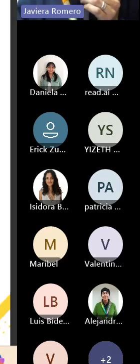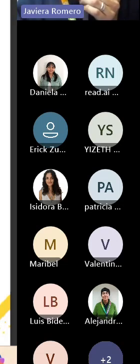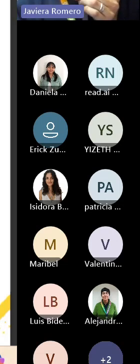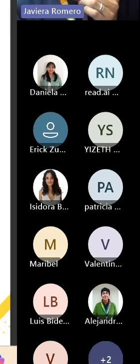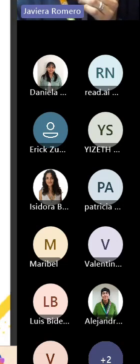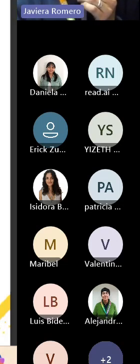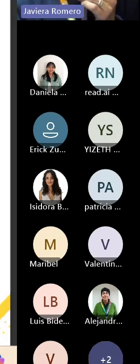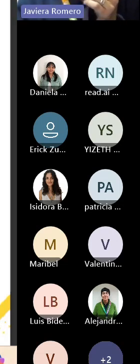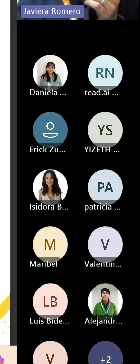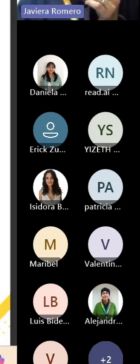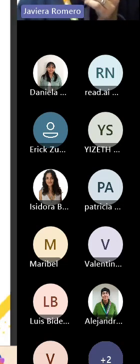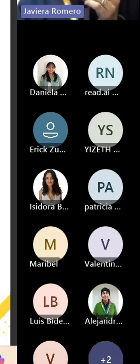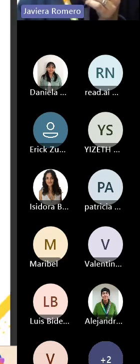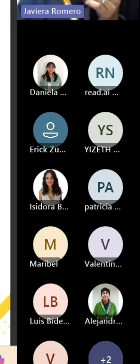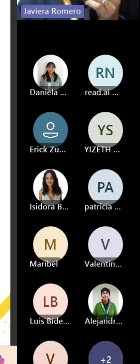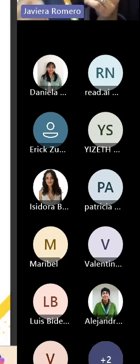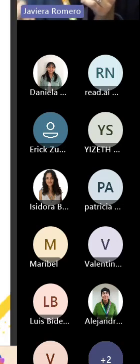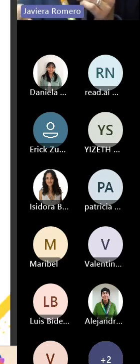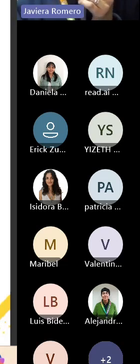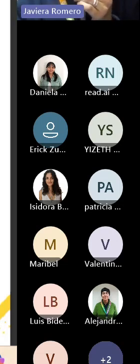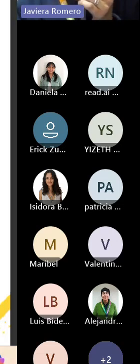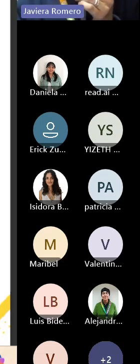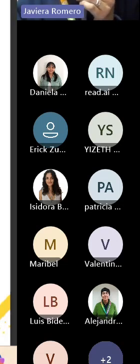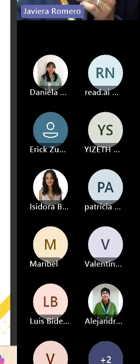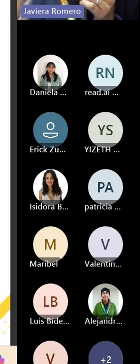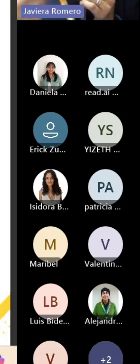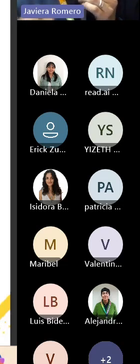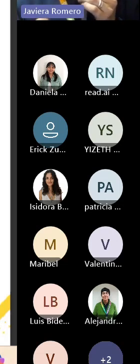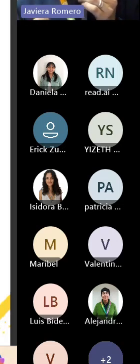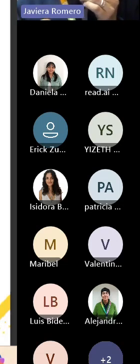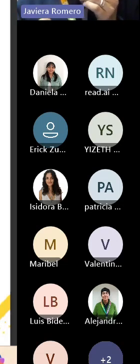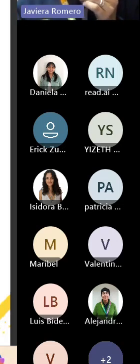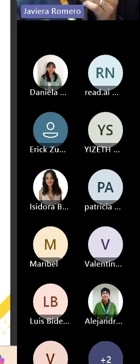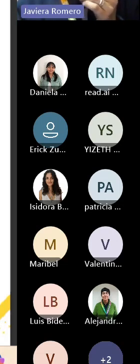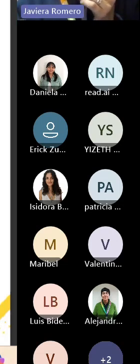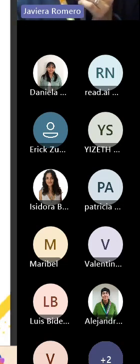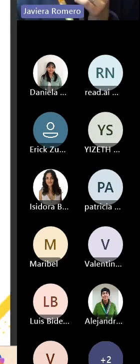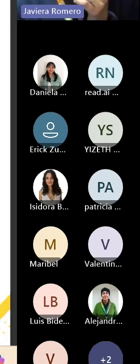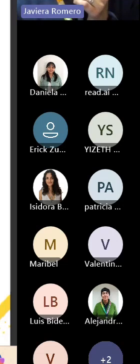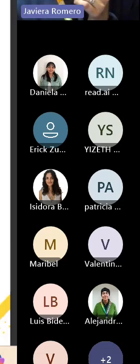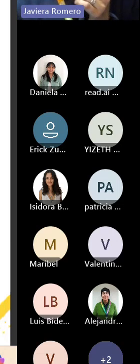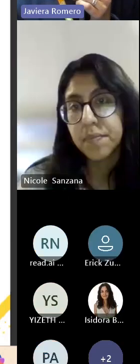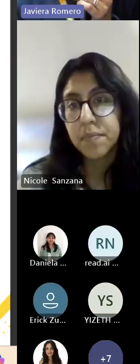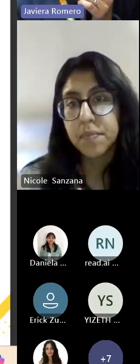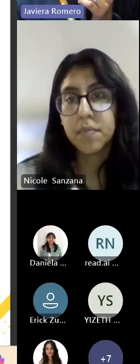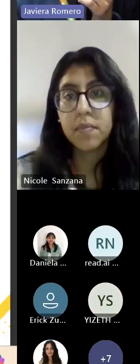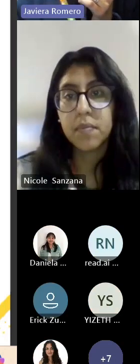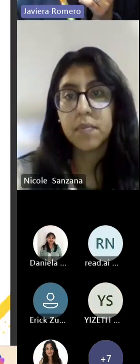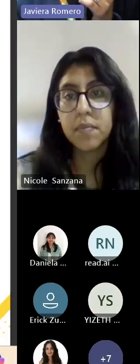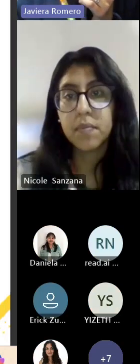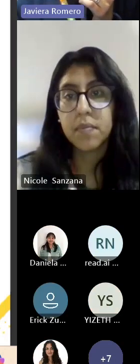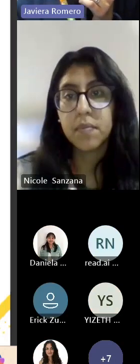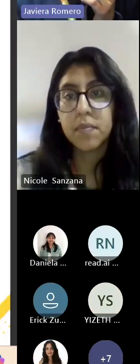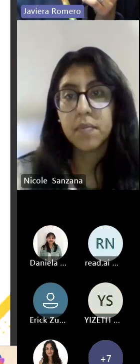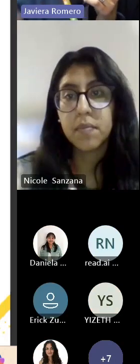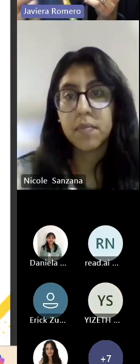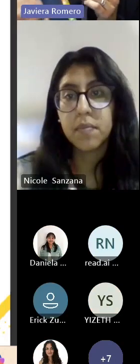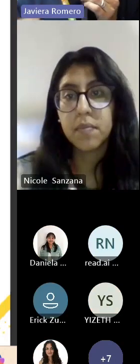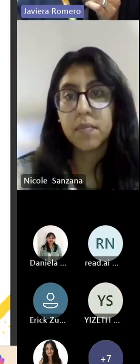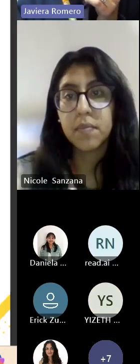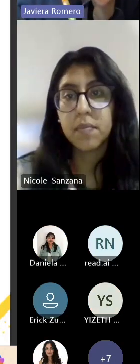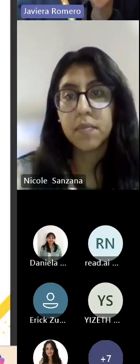una terapia familiar, ¿cierto? También pensando en una psicoterapia para los miembros de la familia o